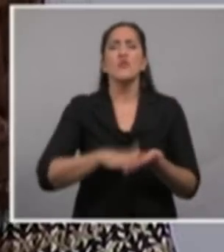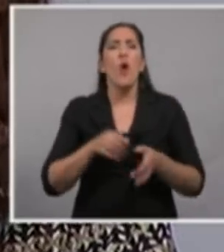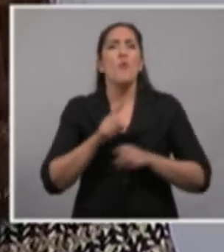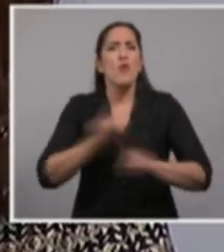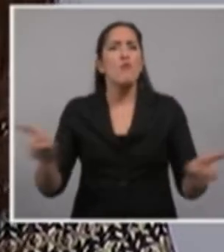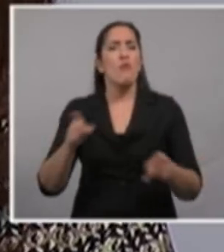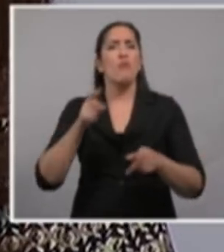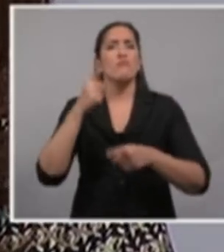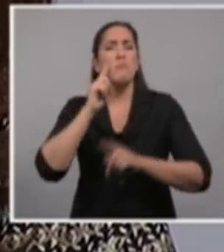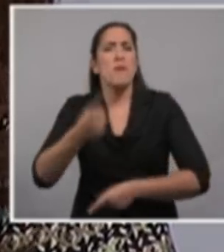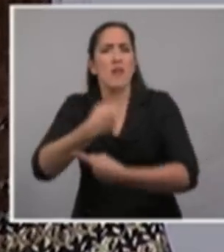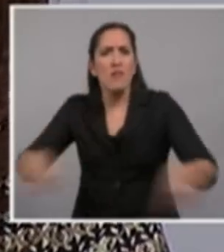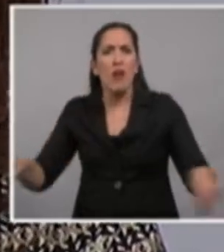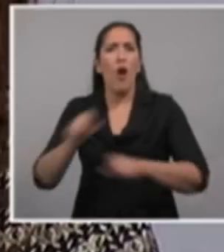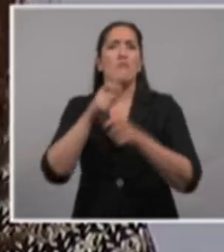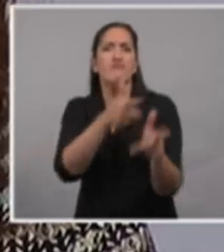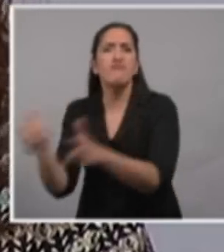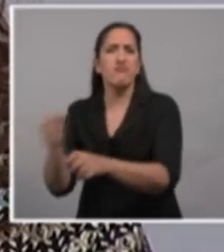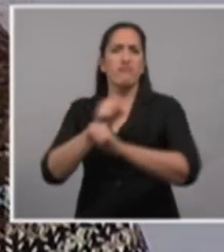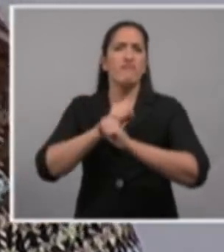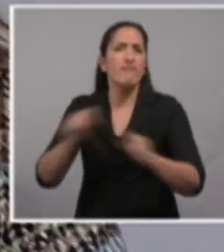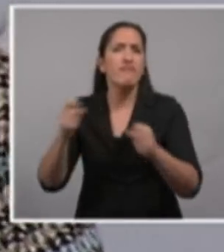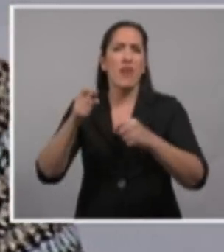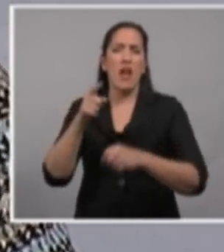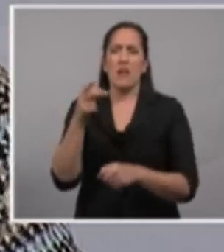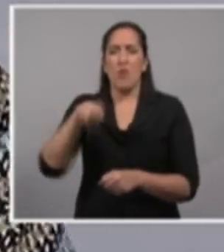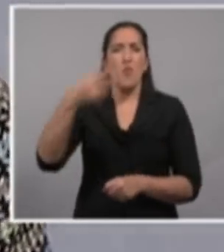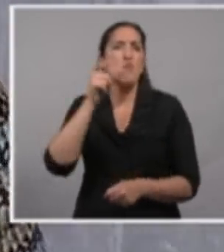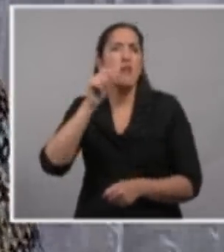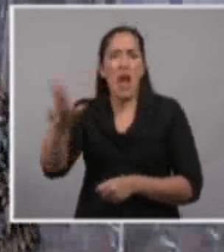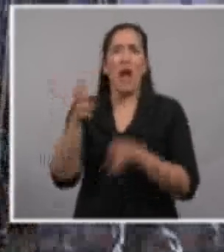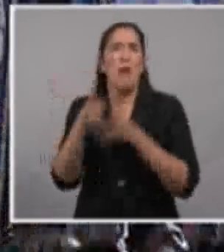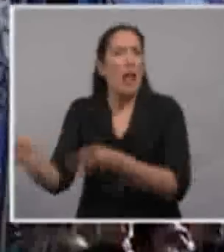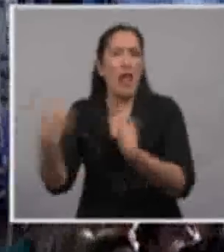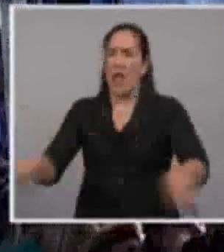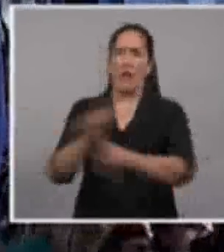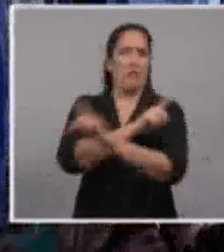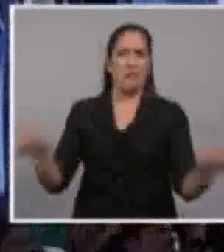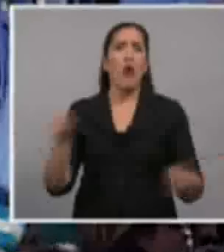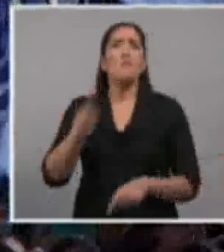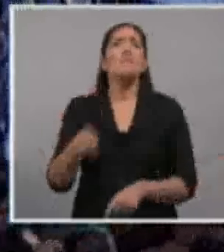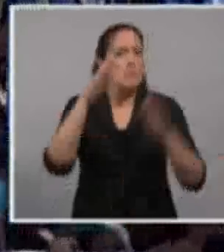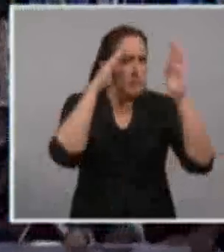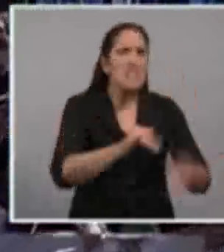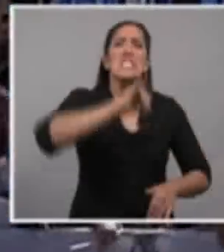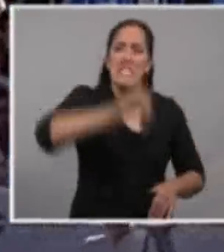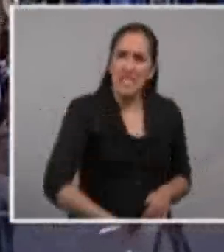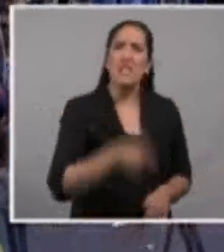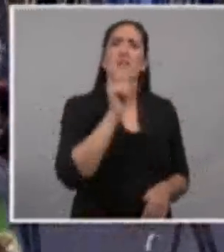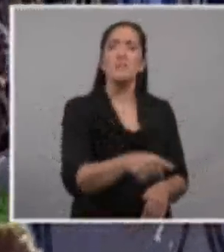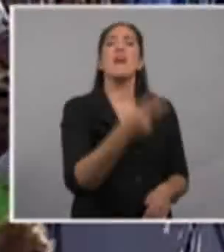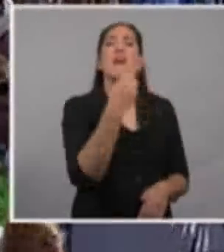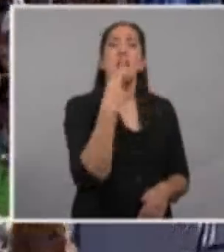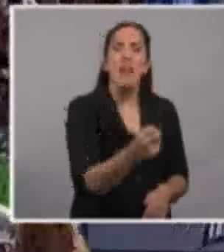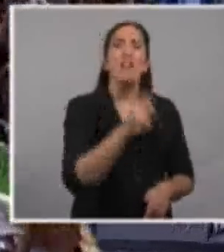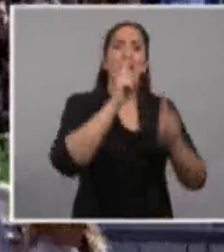la Argentina, de armas nucleares, sino de energía y medicina nuclear para